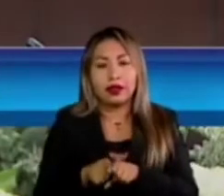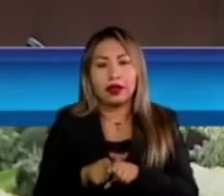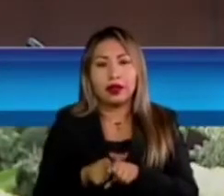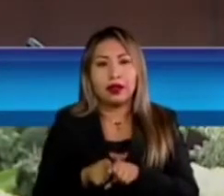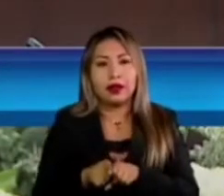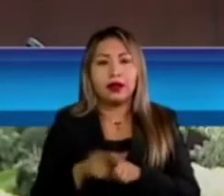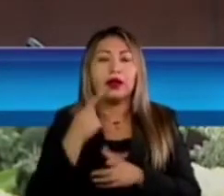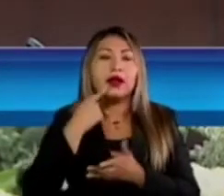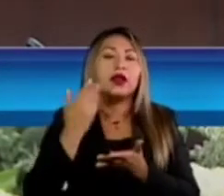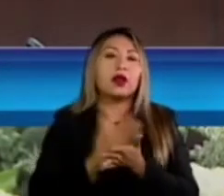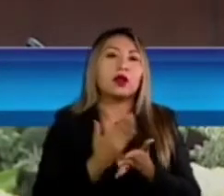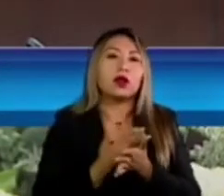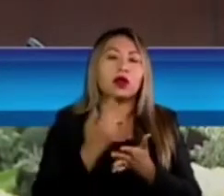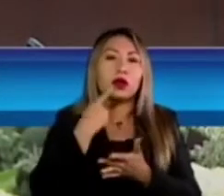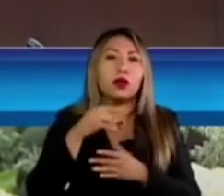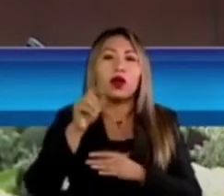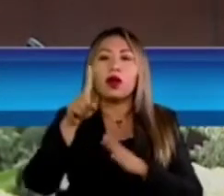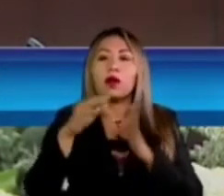el contrato pactado en